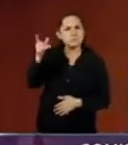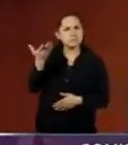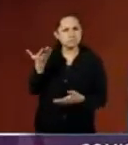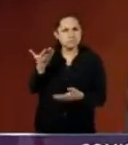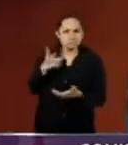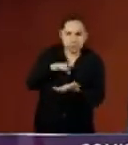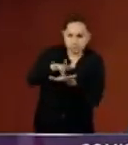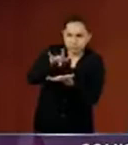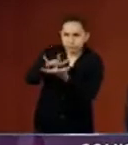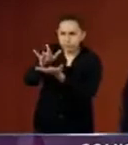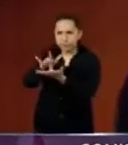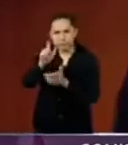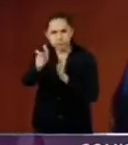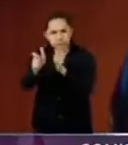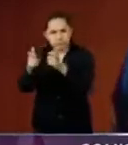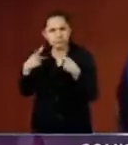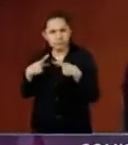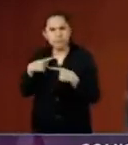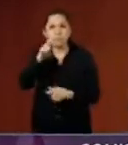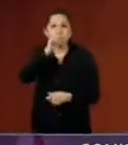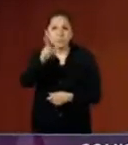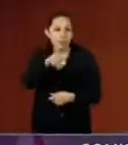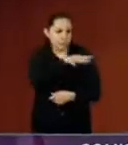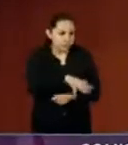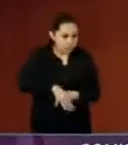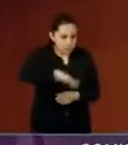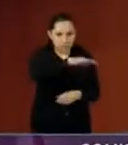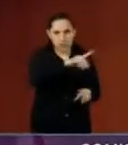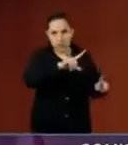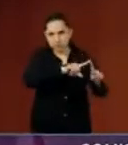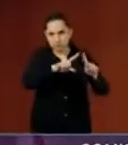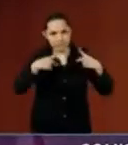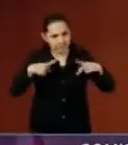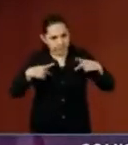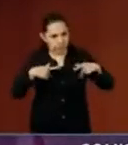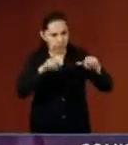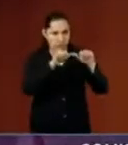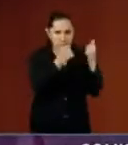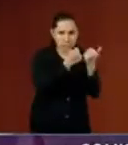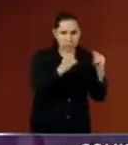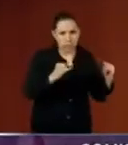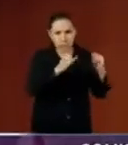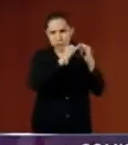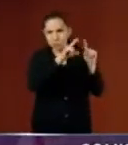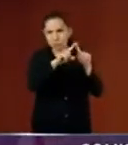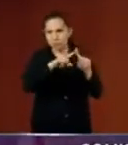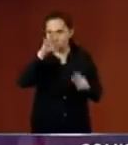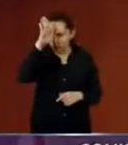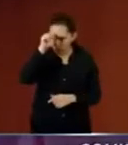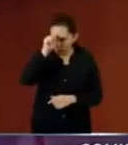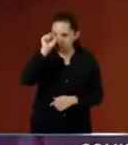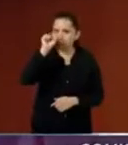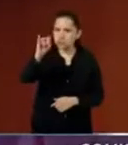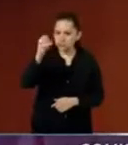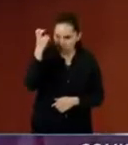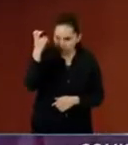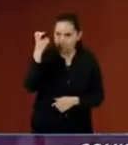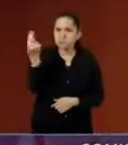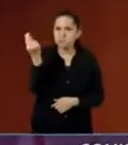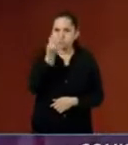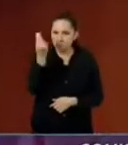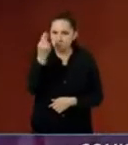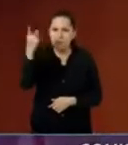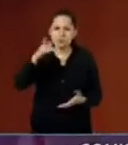sociedad civil, misma que se ha visto materializada en proyectos legislativos como el impulsado por Movimiento Ciudadano en el